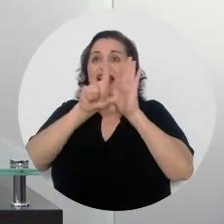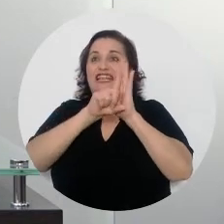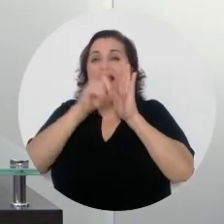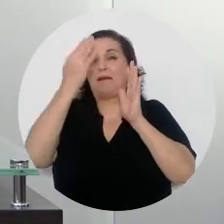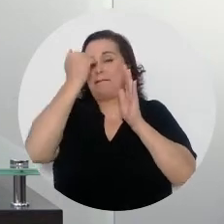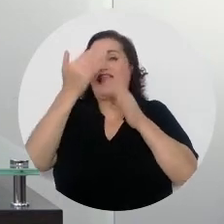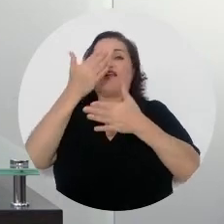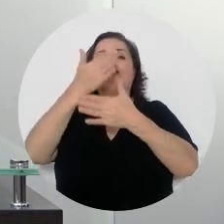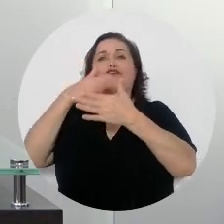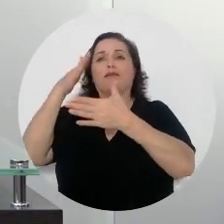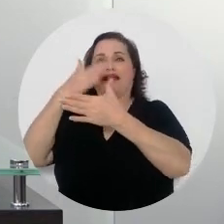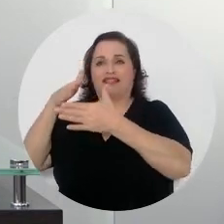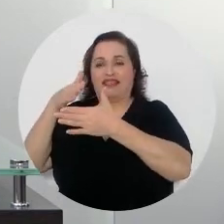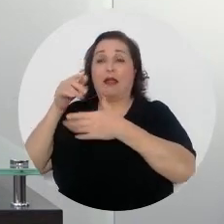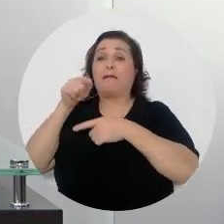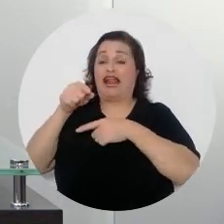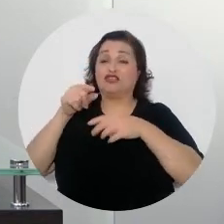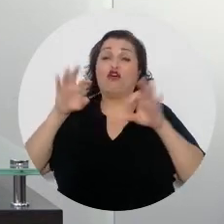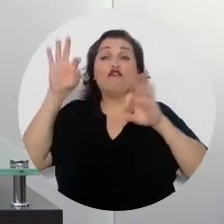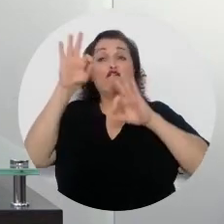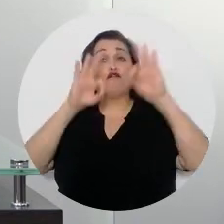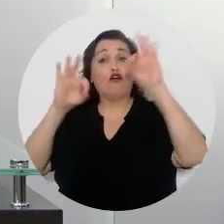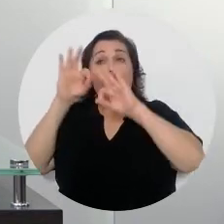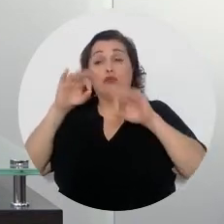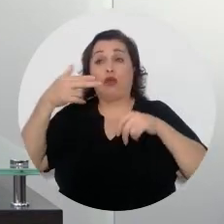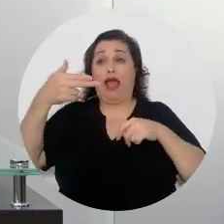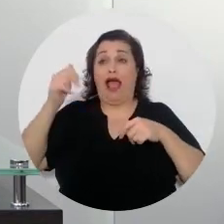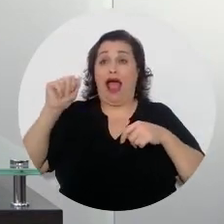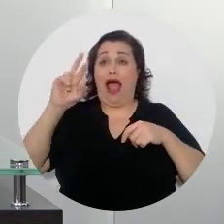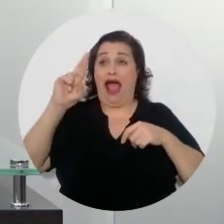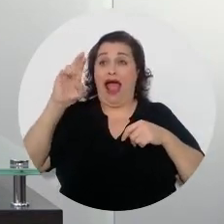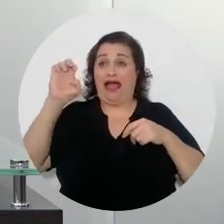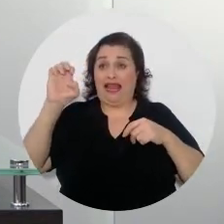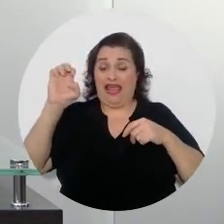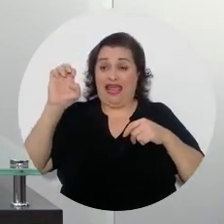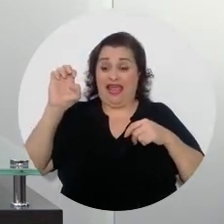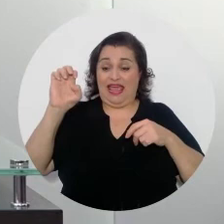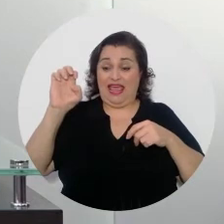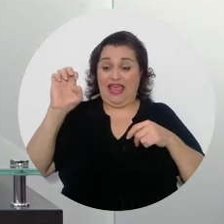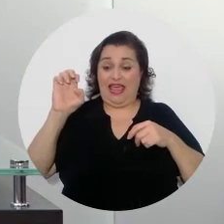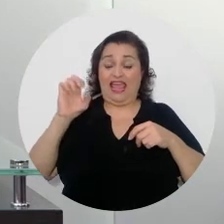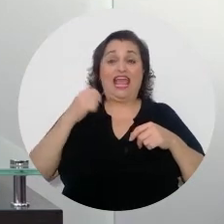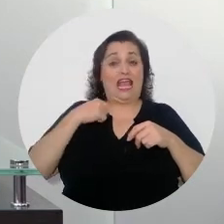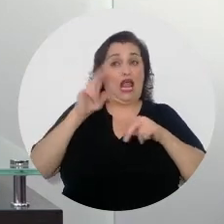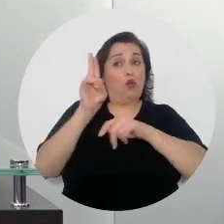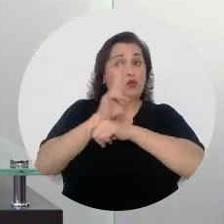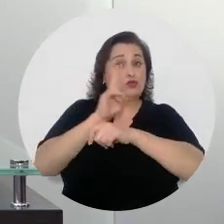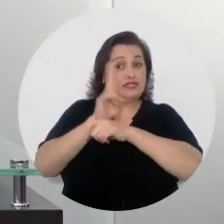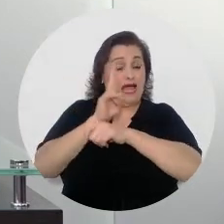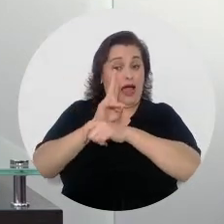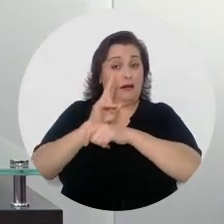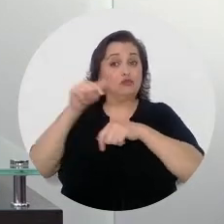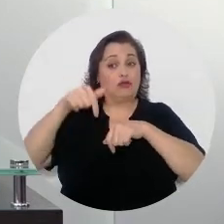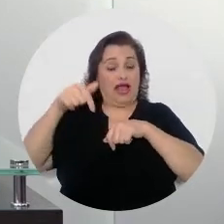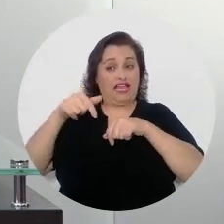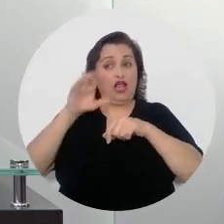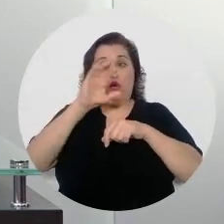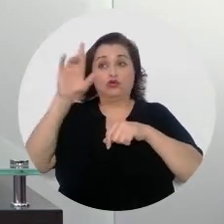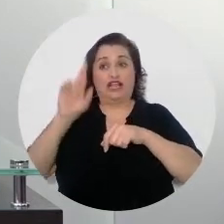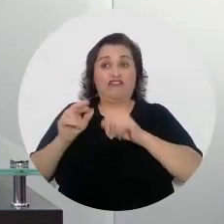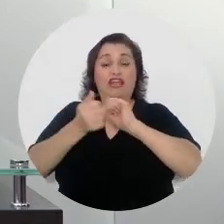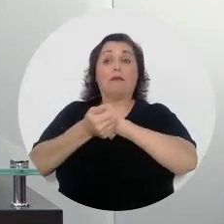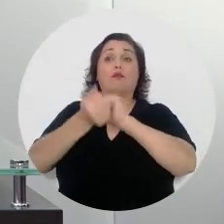repartir. Para ello, la fórmula de Hare, la pura y esta que utilizamos en Costa Rica,